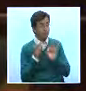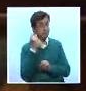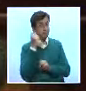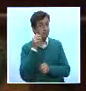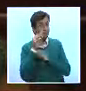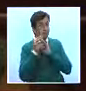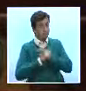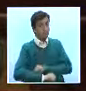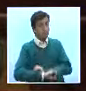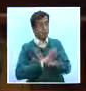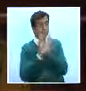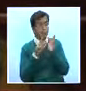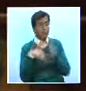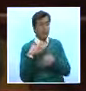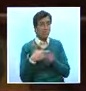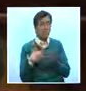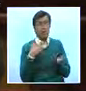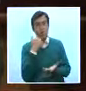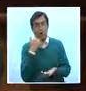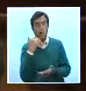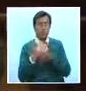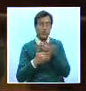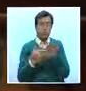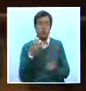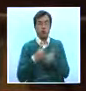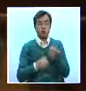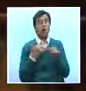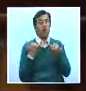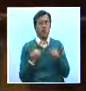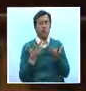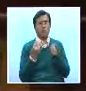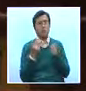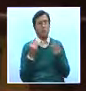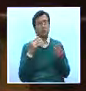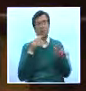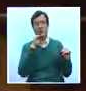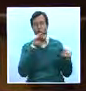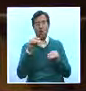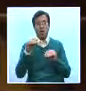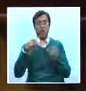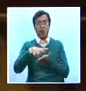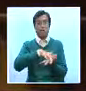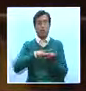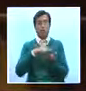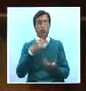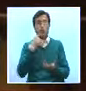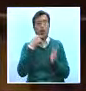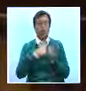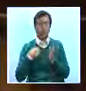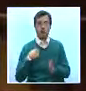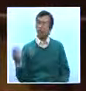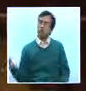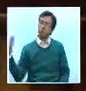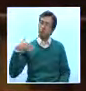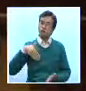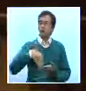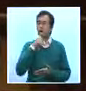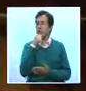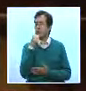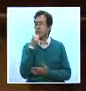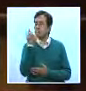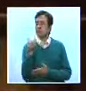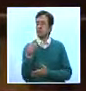no causar incluso malos comentarios. ¿Qué es lo que está ocurriendo hoy? Sí, porque yo venía para acá y escuchaba una entrevista de una persona que